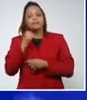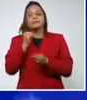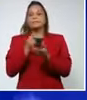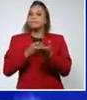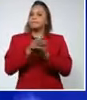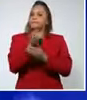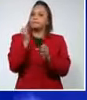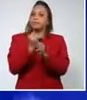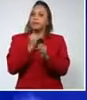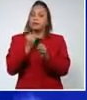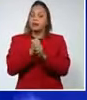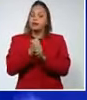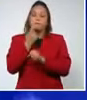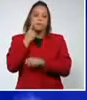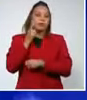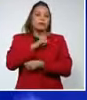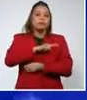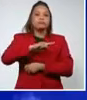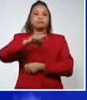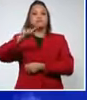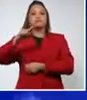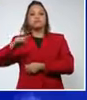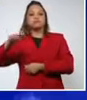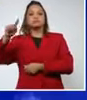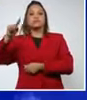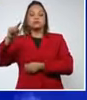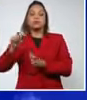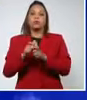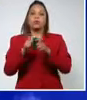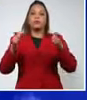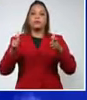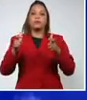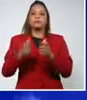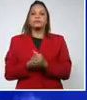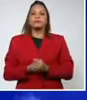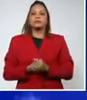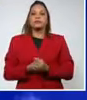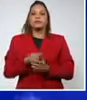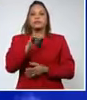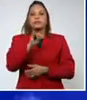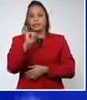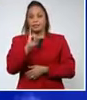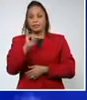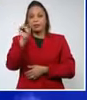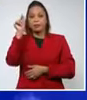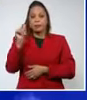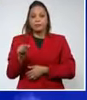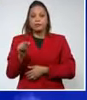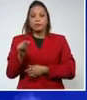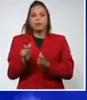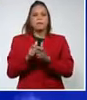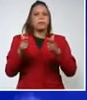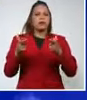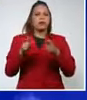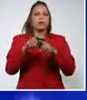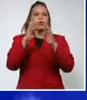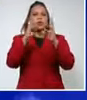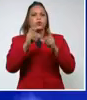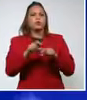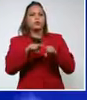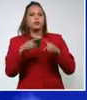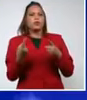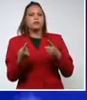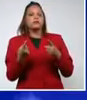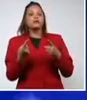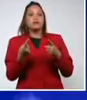un incremento que han tenido en el territorio. Estos 66 casos, el mayor número, que es donde tienen